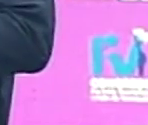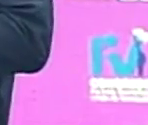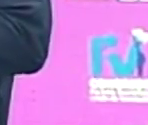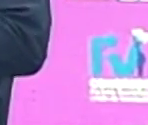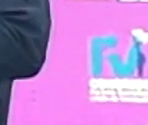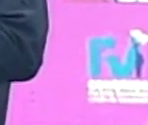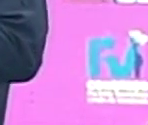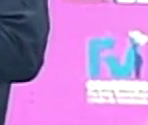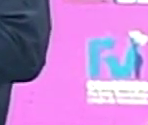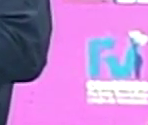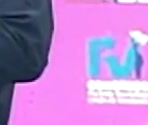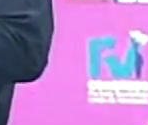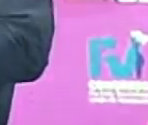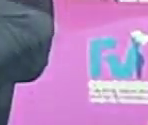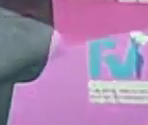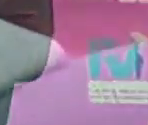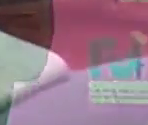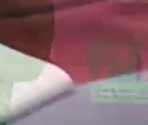formando mucho